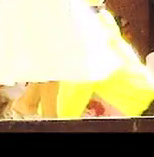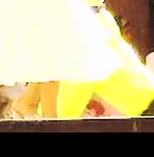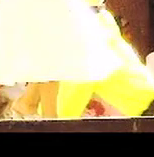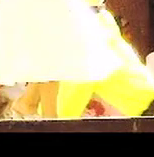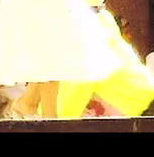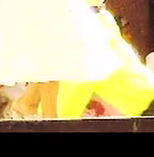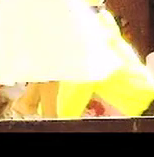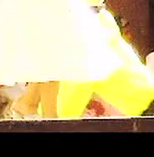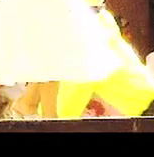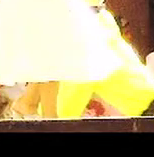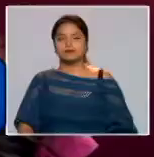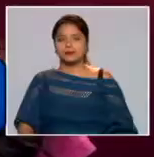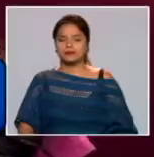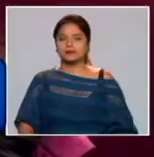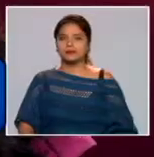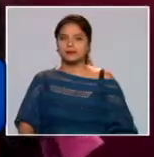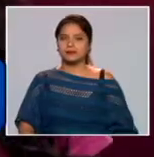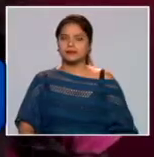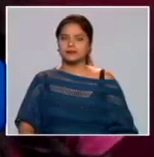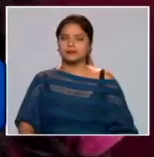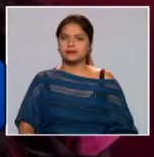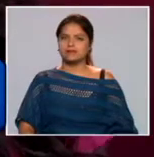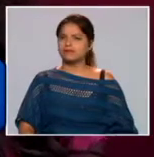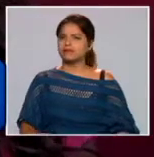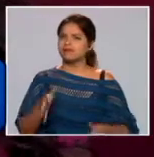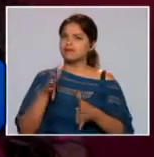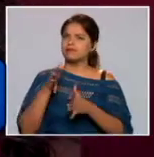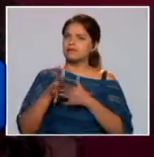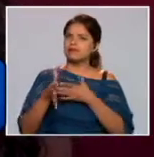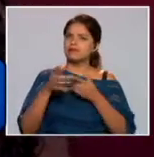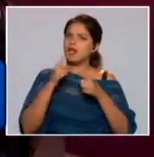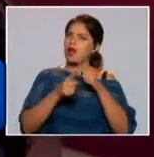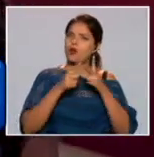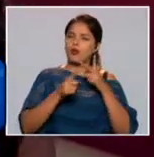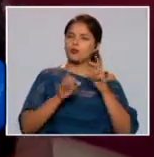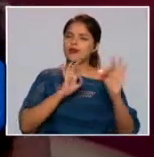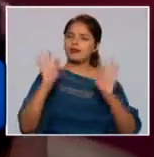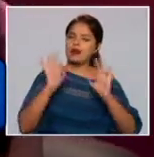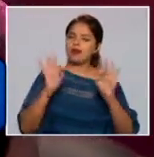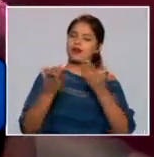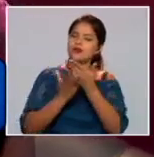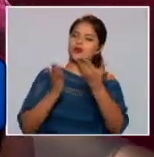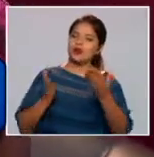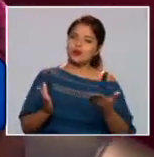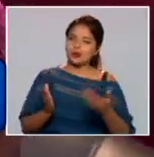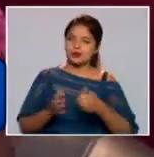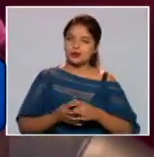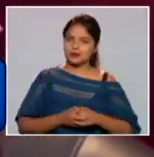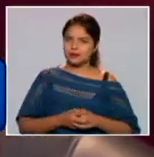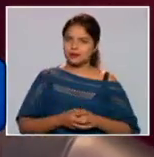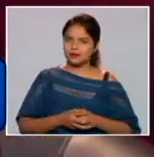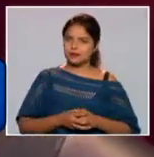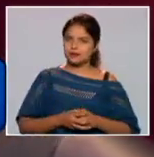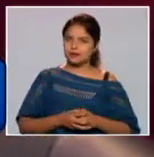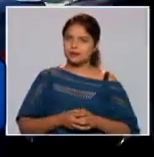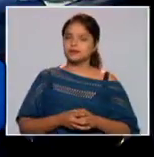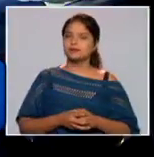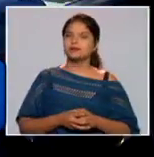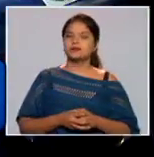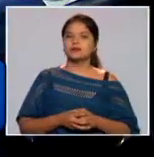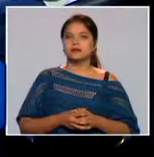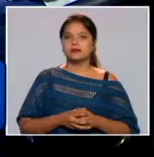era fundamental cuál sería el repertorio de las obras teatrales que tienen ustedes dentro de la corporación bueno